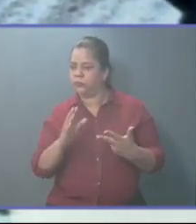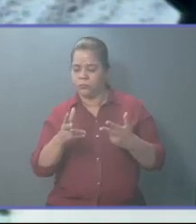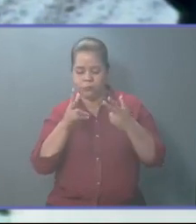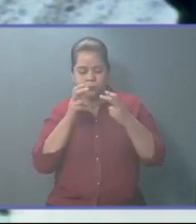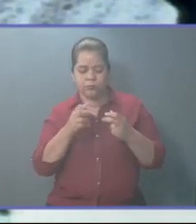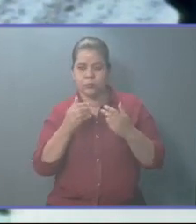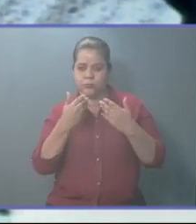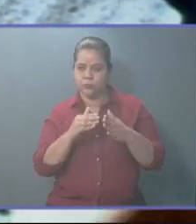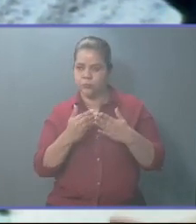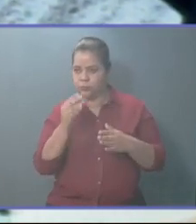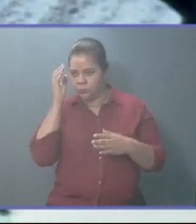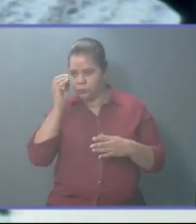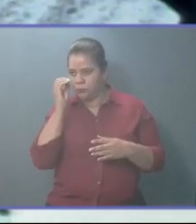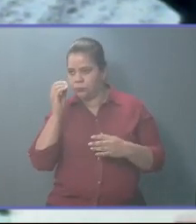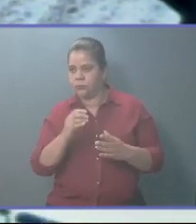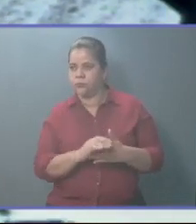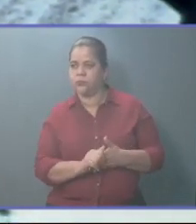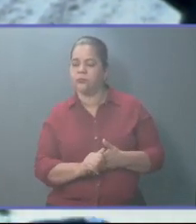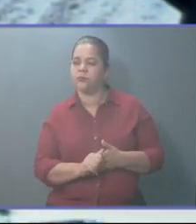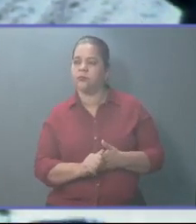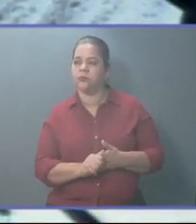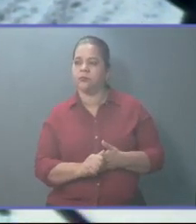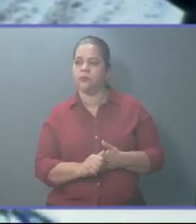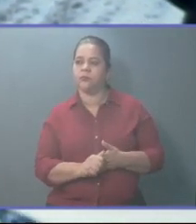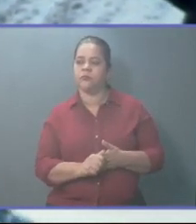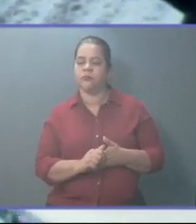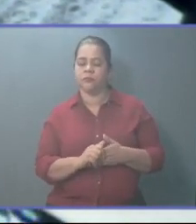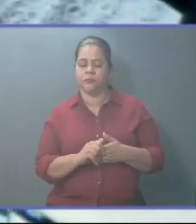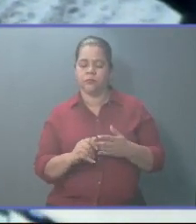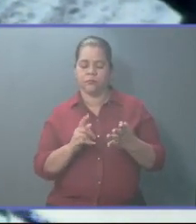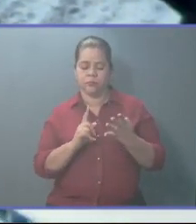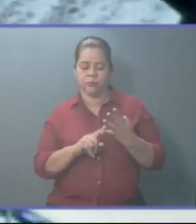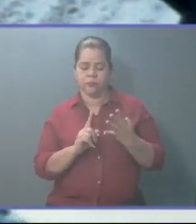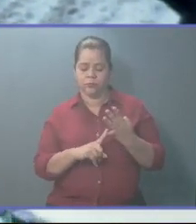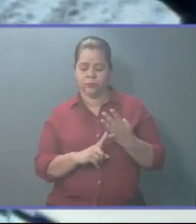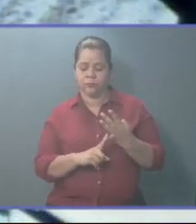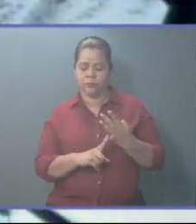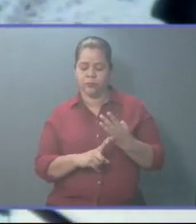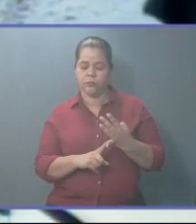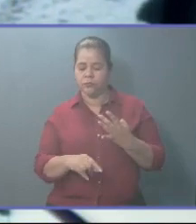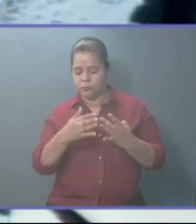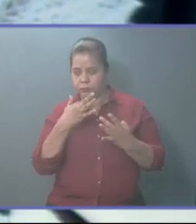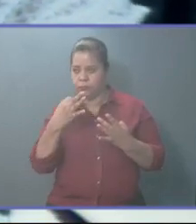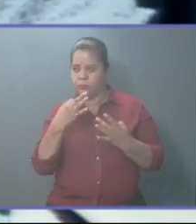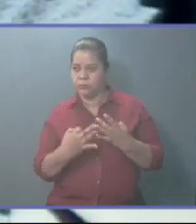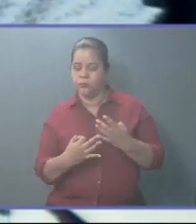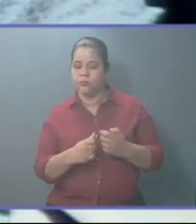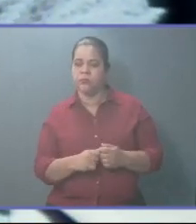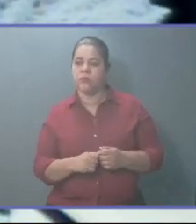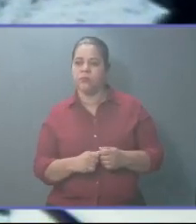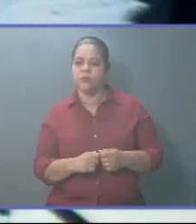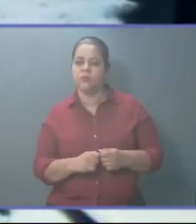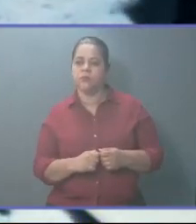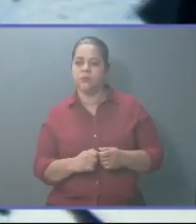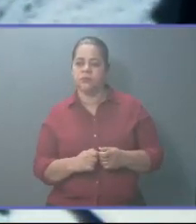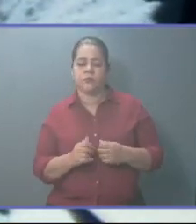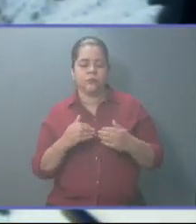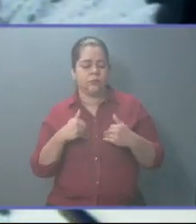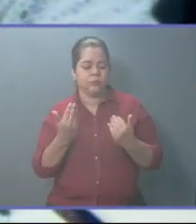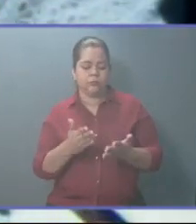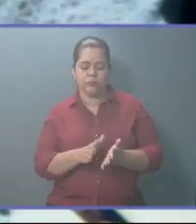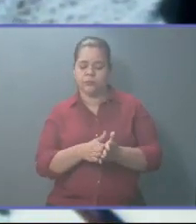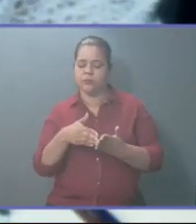opiniones no servían de mucho. Lo cuarto, que realmente no había un plan